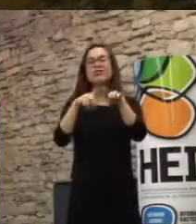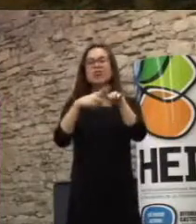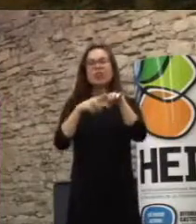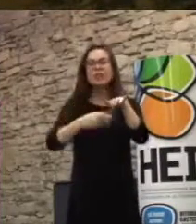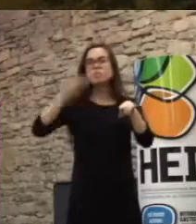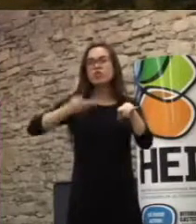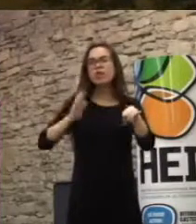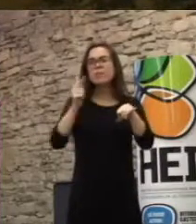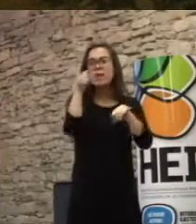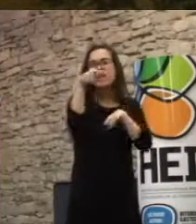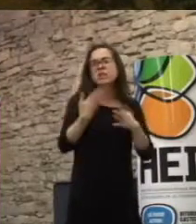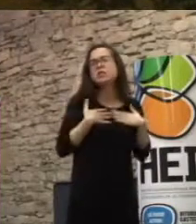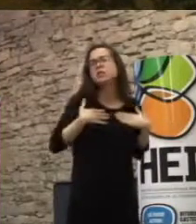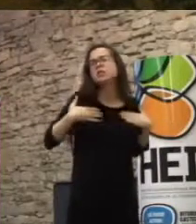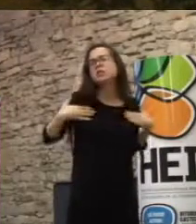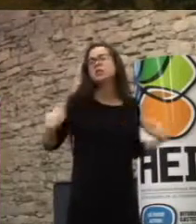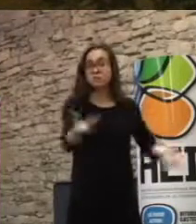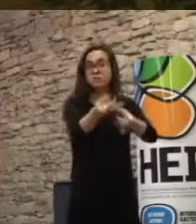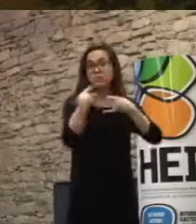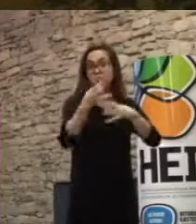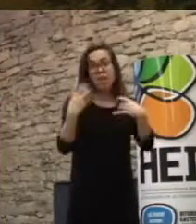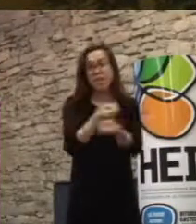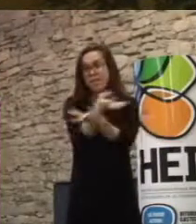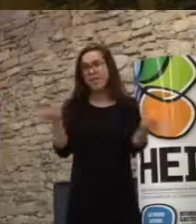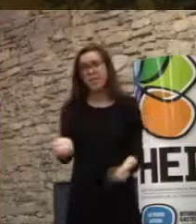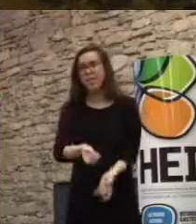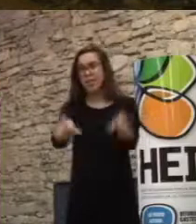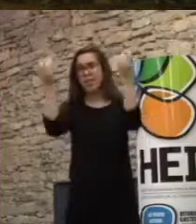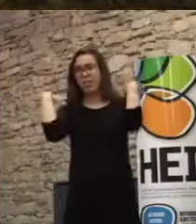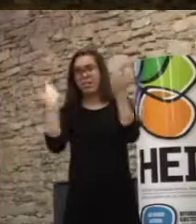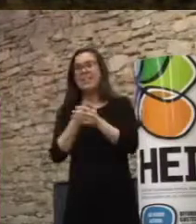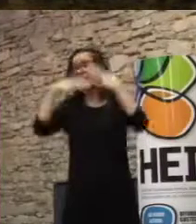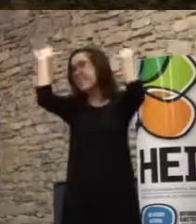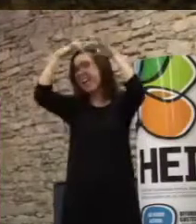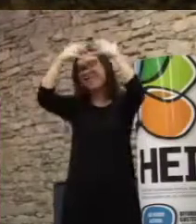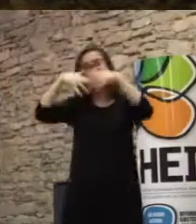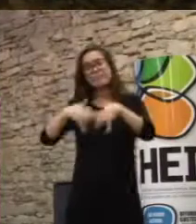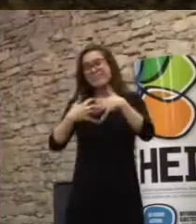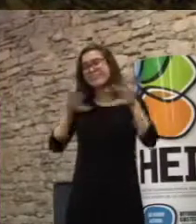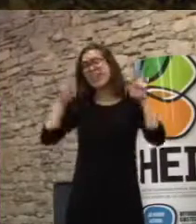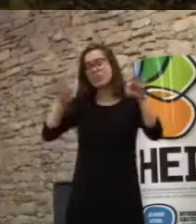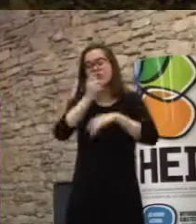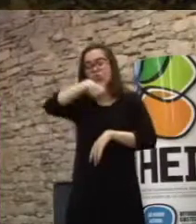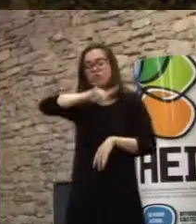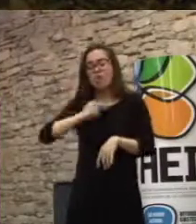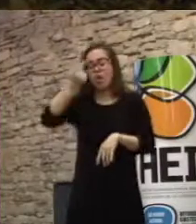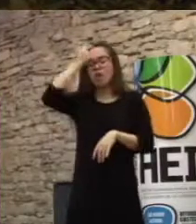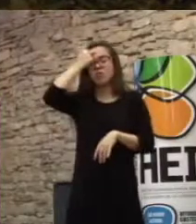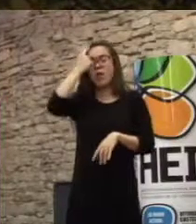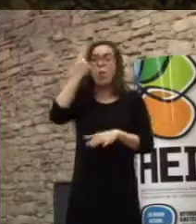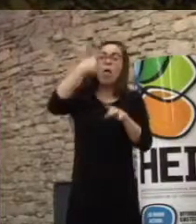porque el resto no lo recuerdas y es como trabaja el cerebro es decir nosotros recordamos una cosa recordamos otra